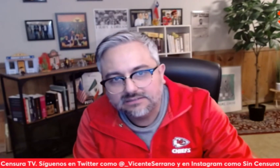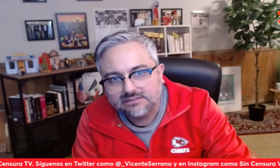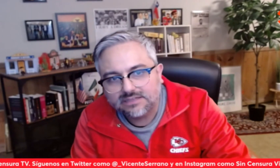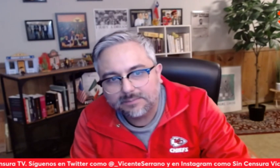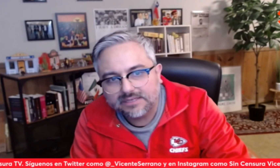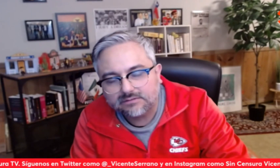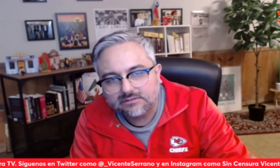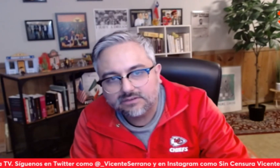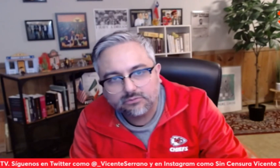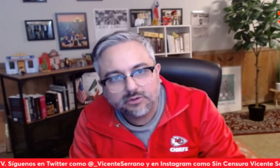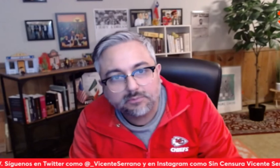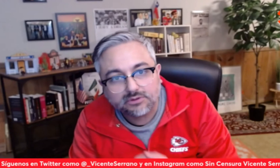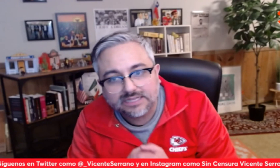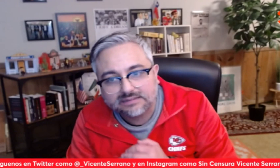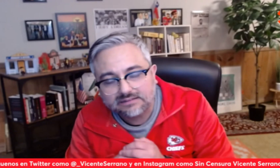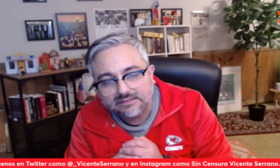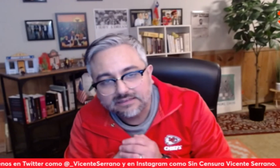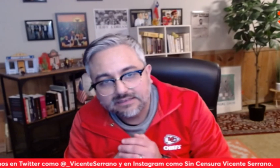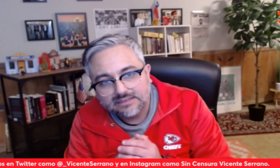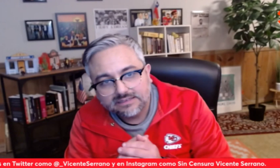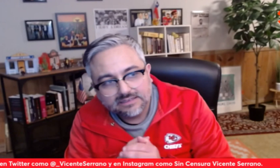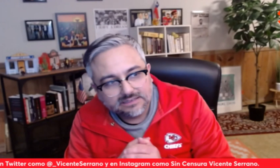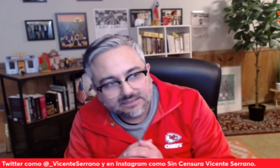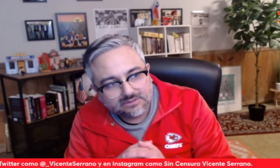gana, también, ¿no? Eso es muy importante.